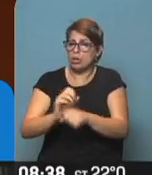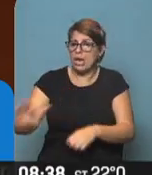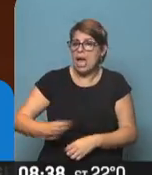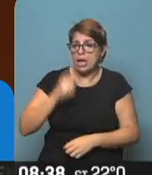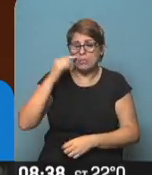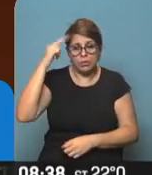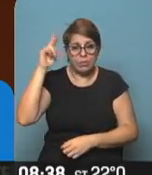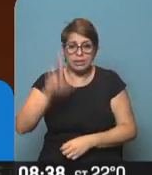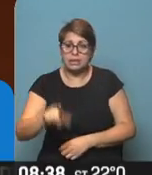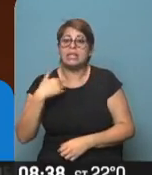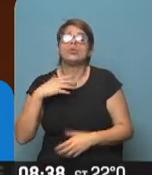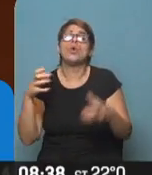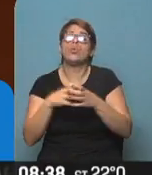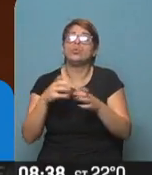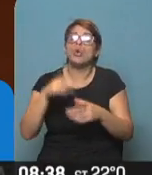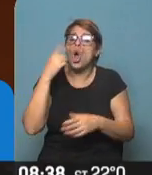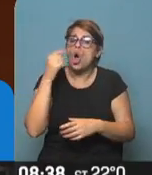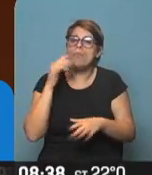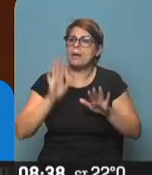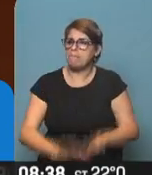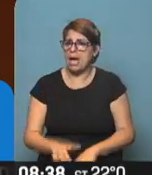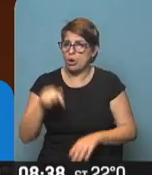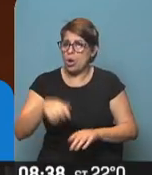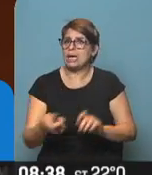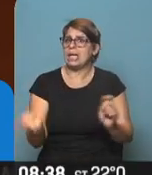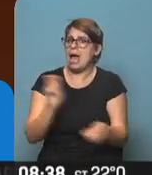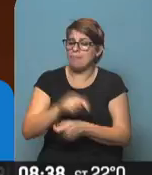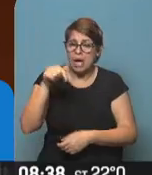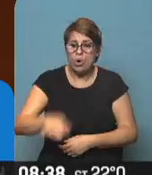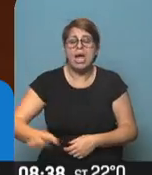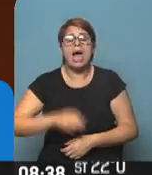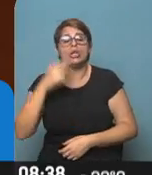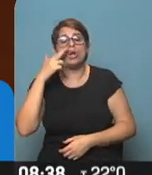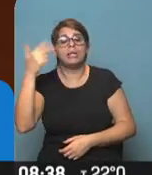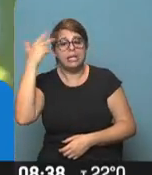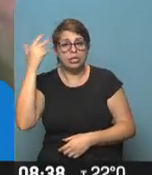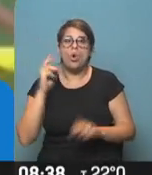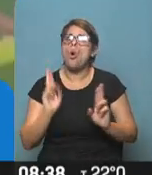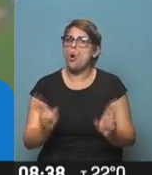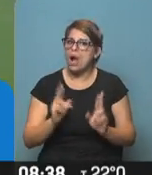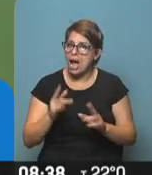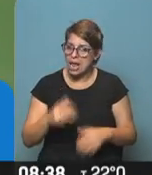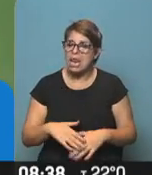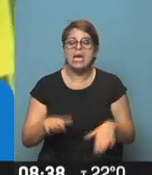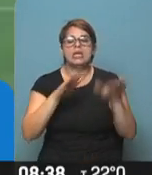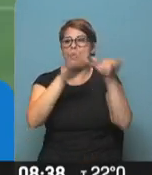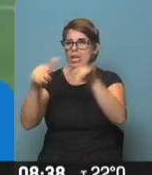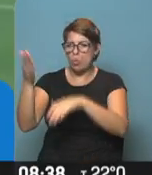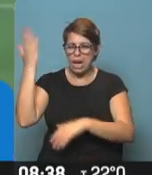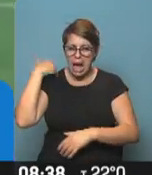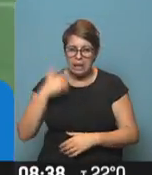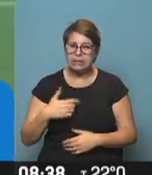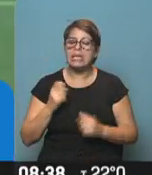masculino sufrió un paro y cambiaron las condiciones hoy en día en 2018 esperemos que estemos a balón a la altura de